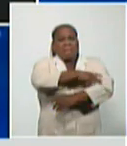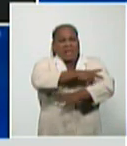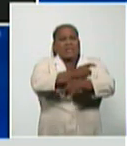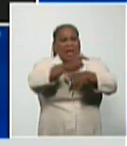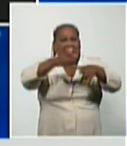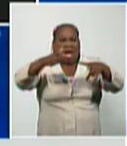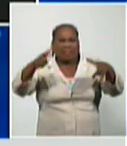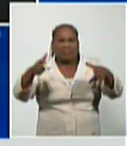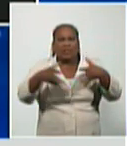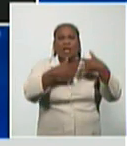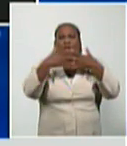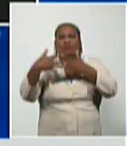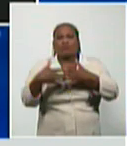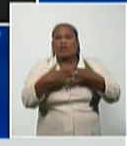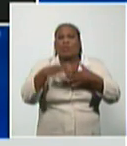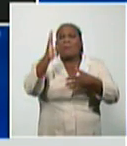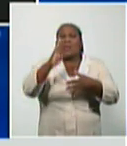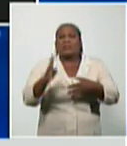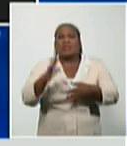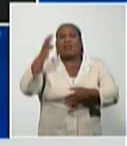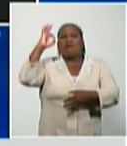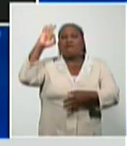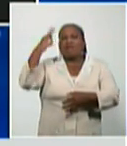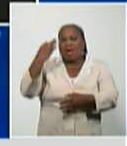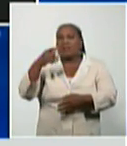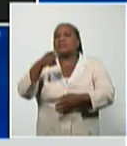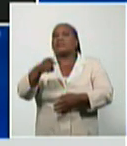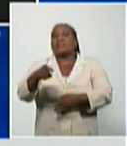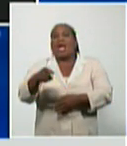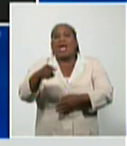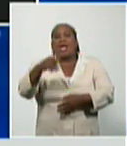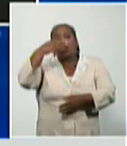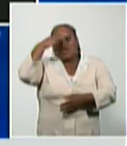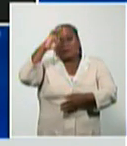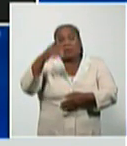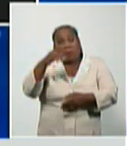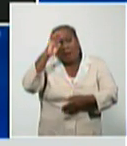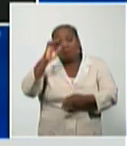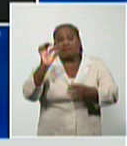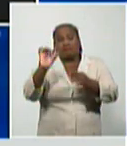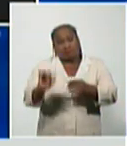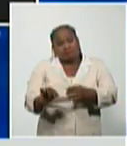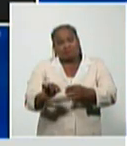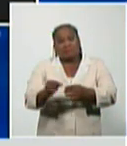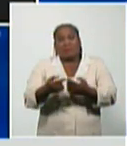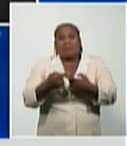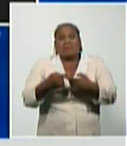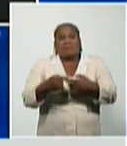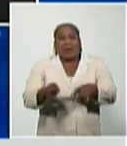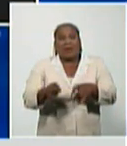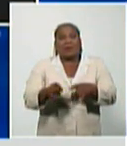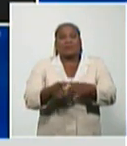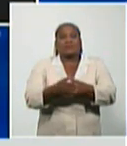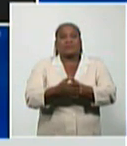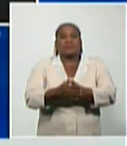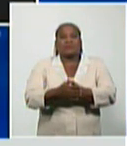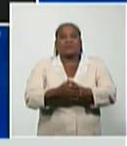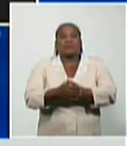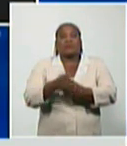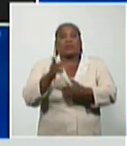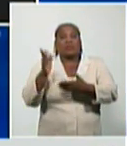habitantes se hace teniendo en cuenta su población para quitar el efecto del tamaño de la población. Por lo tanto, traduce